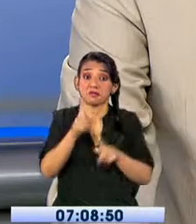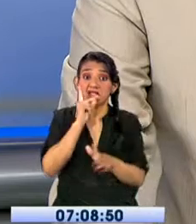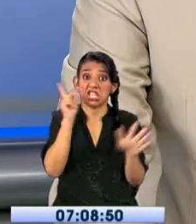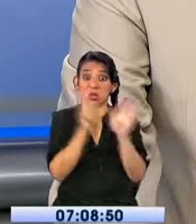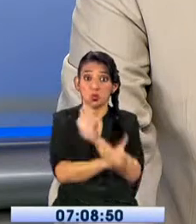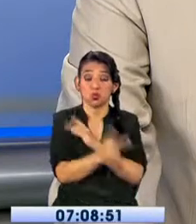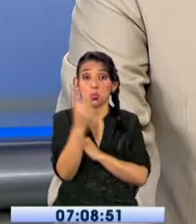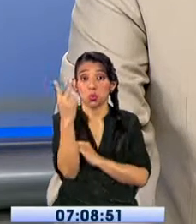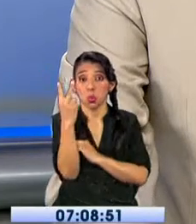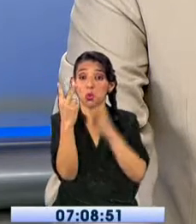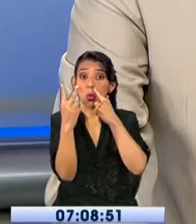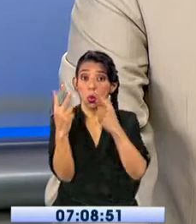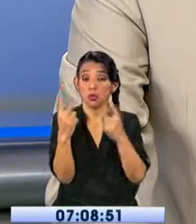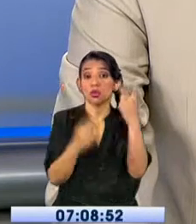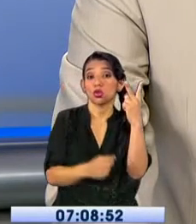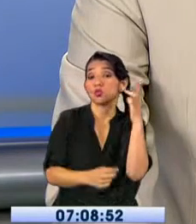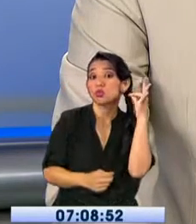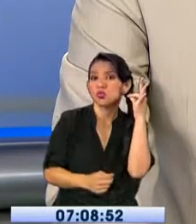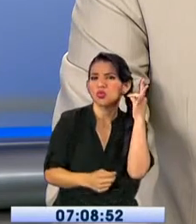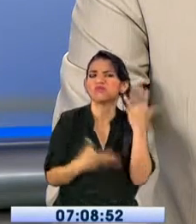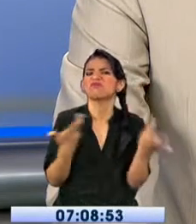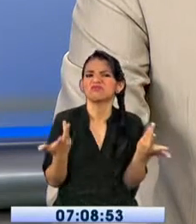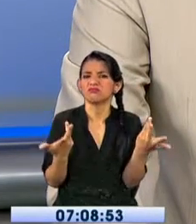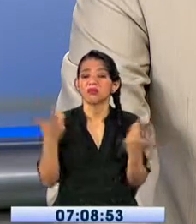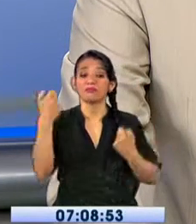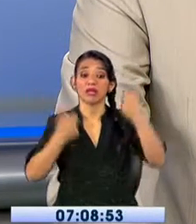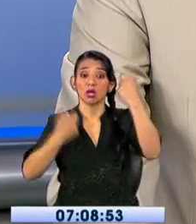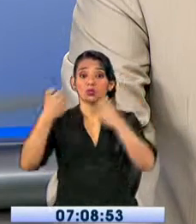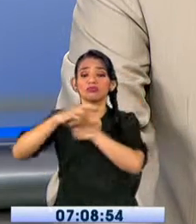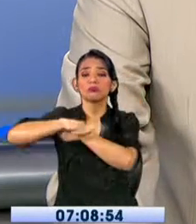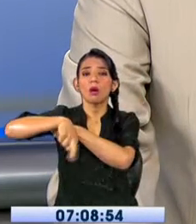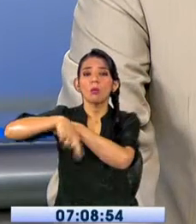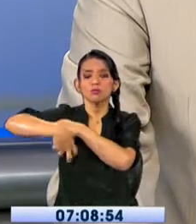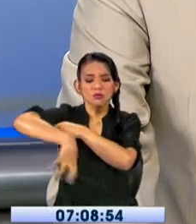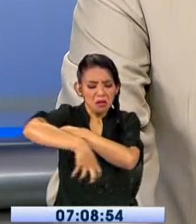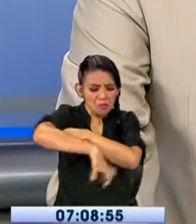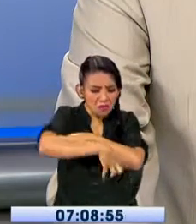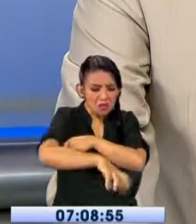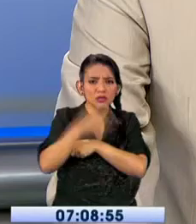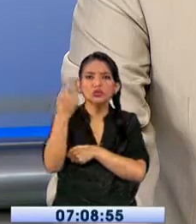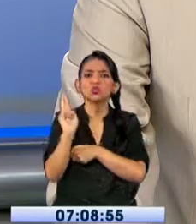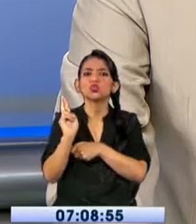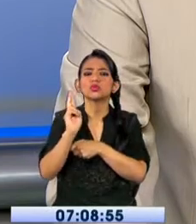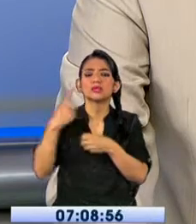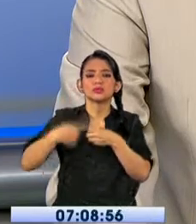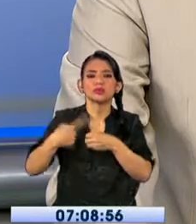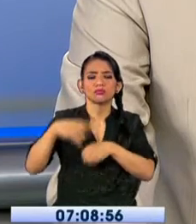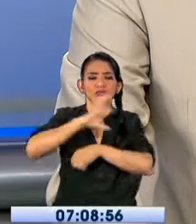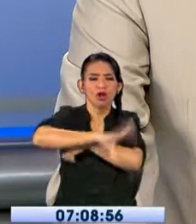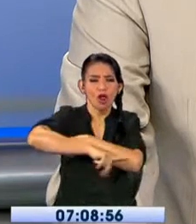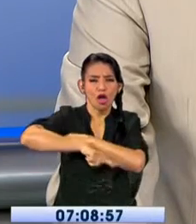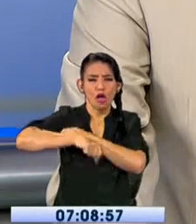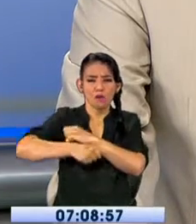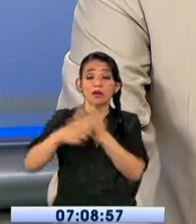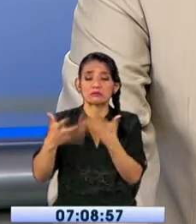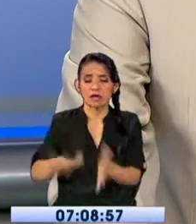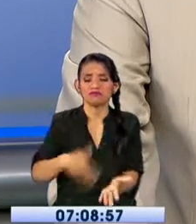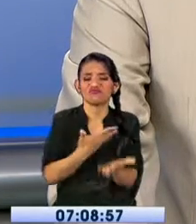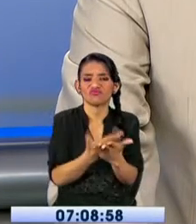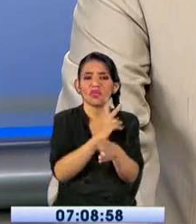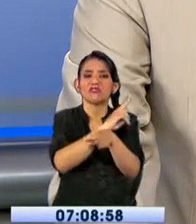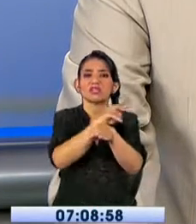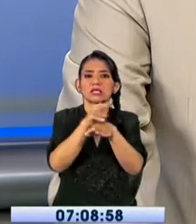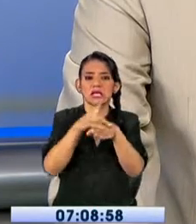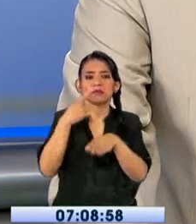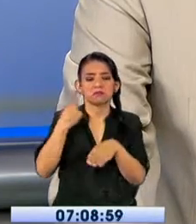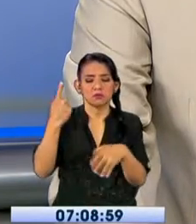dos hombres y dos mujeres, se dedicarían al robo de accesorios de vehículos en el sur de Quito. De inmediato se los trasladó hasta la unidad de flagrancia